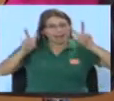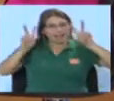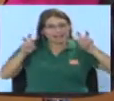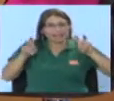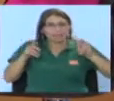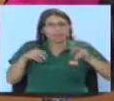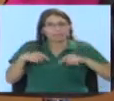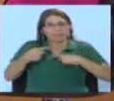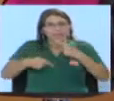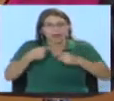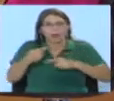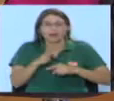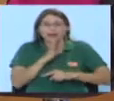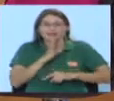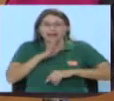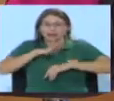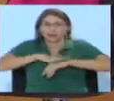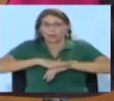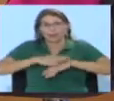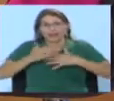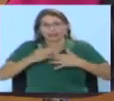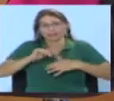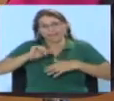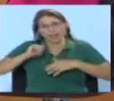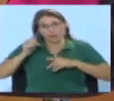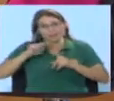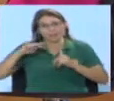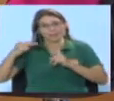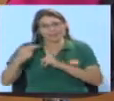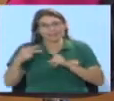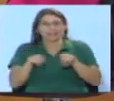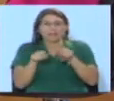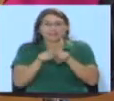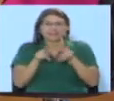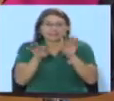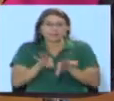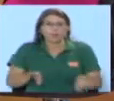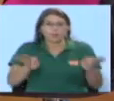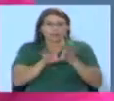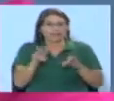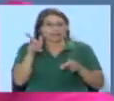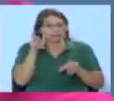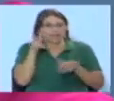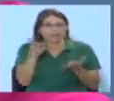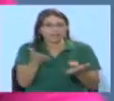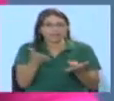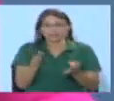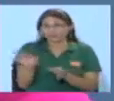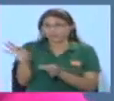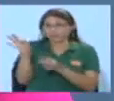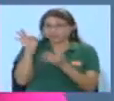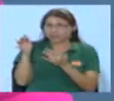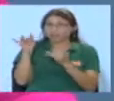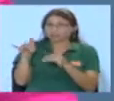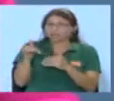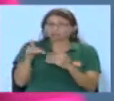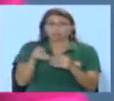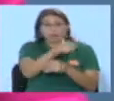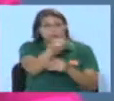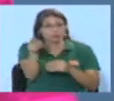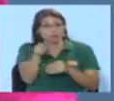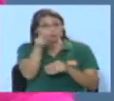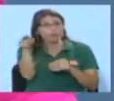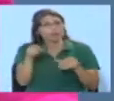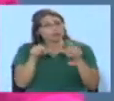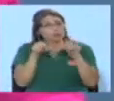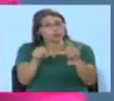vienen pues a hablar de la otra parte, ¿verdad? Entonces es importante también escucharlos y lo invitamos entonces a hacer sus preguntas y sus comentarios,